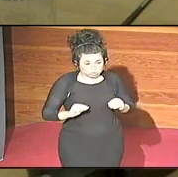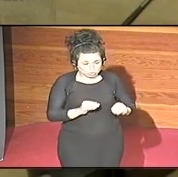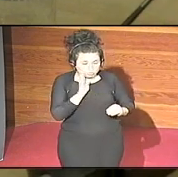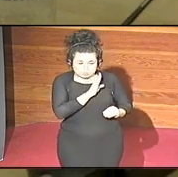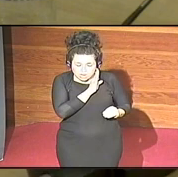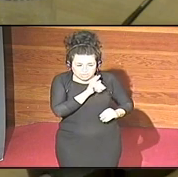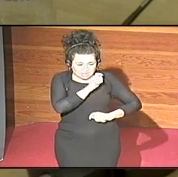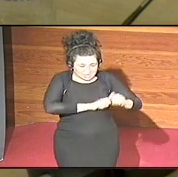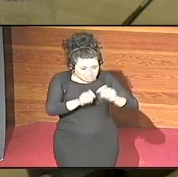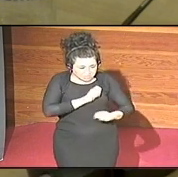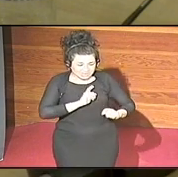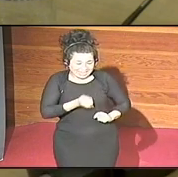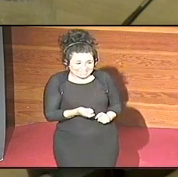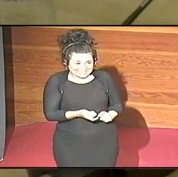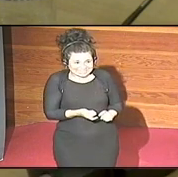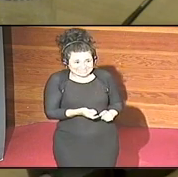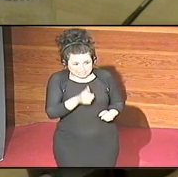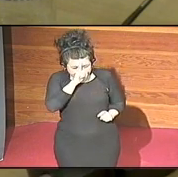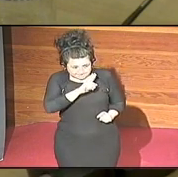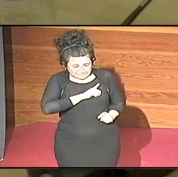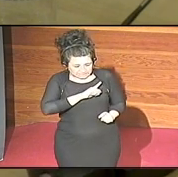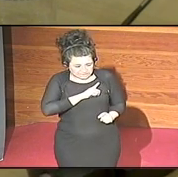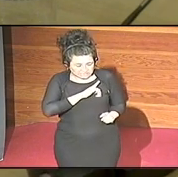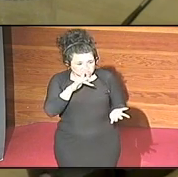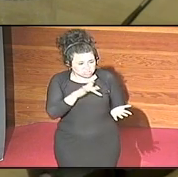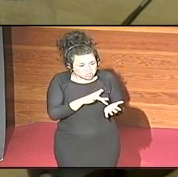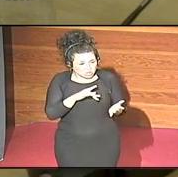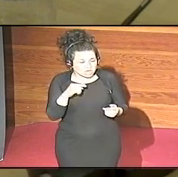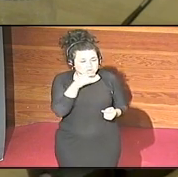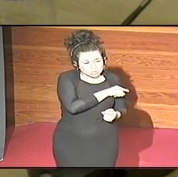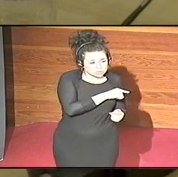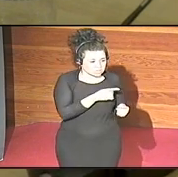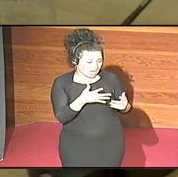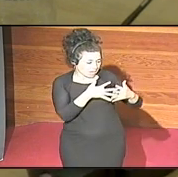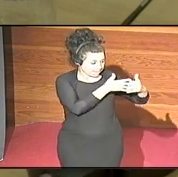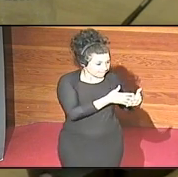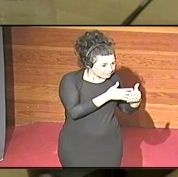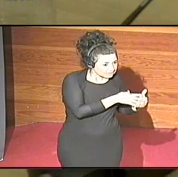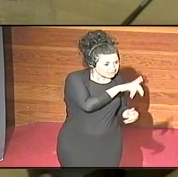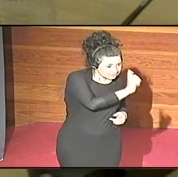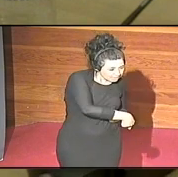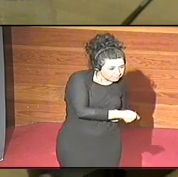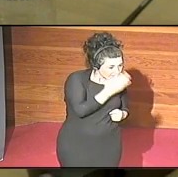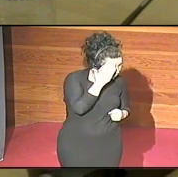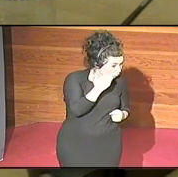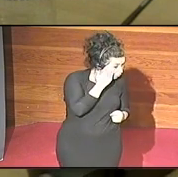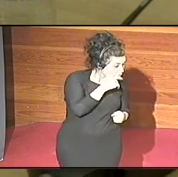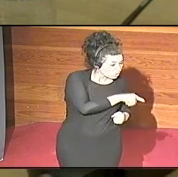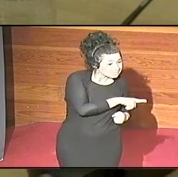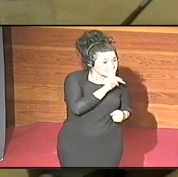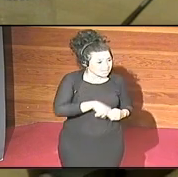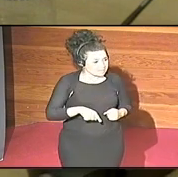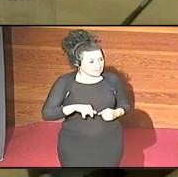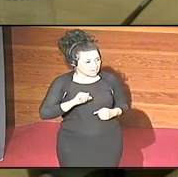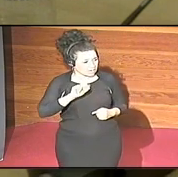de exveteranos? Es algo que se da en el caso soviético, que se da con Estados Unidos en Vietnam y también en Irak, es decir, la reacción de la